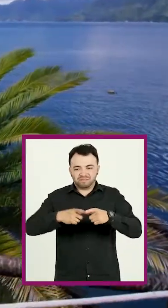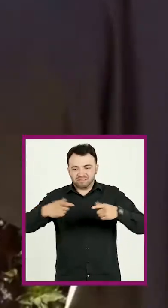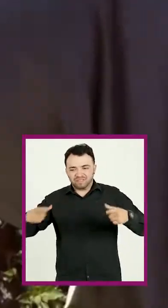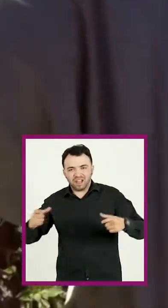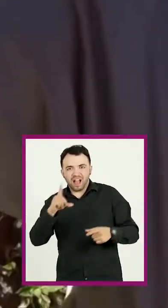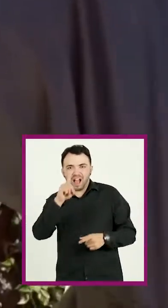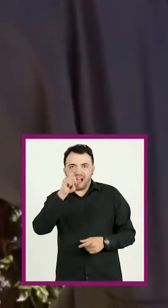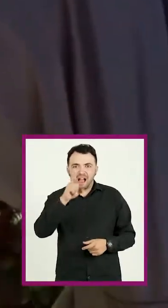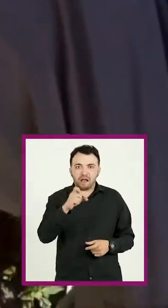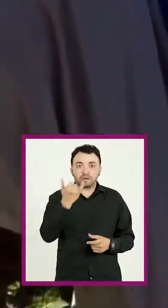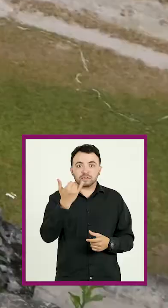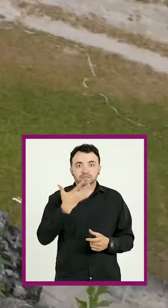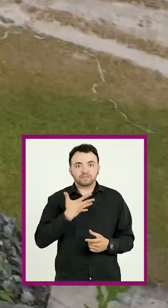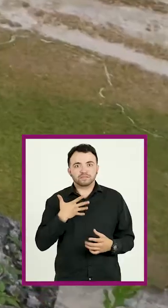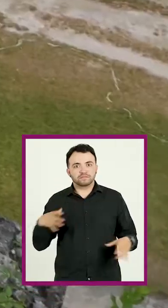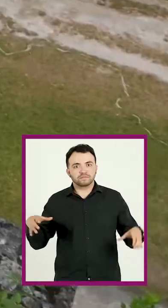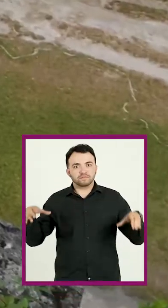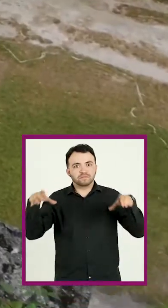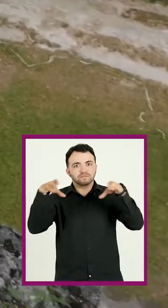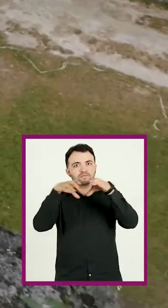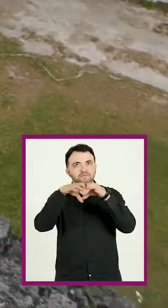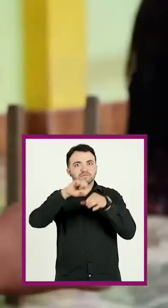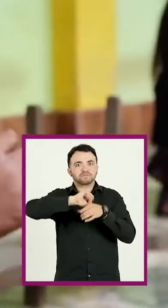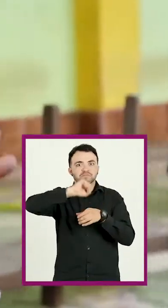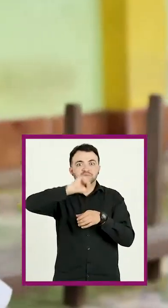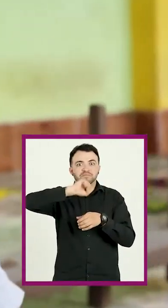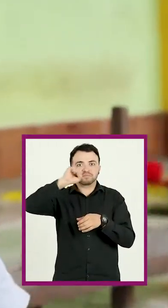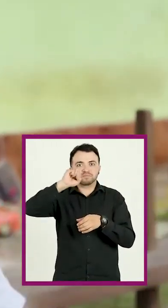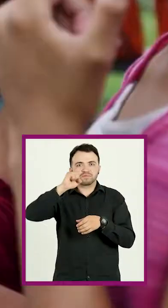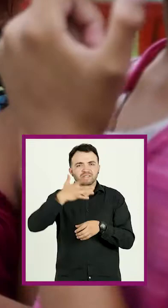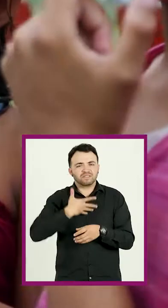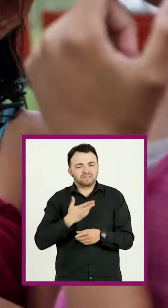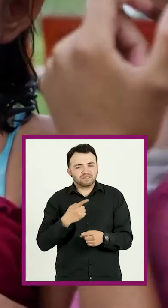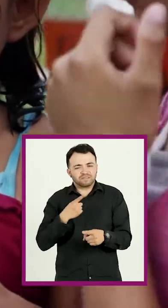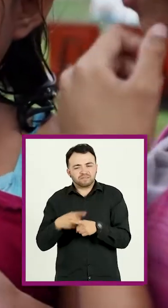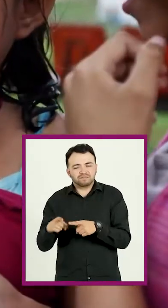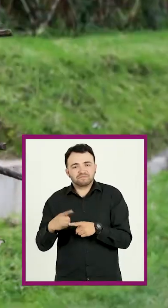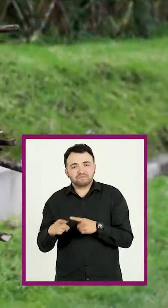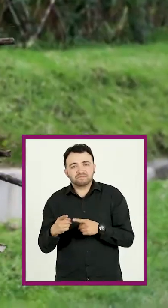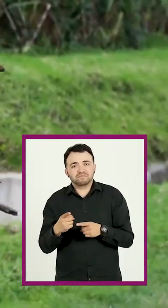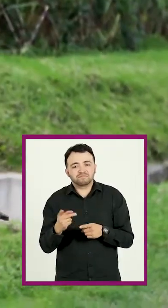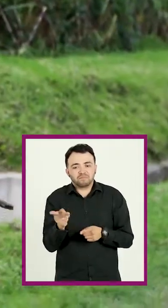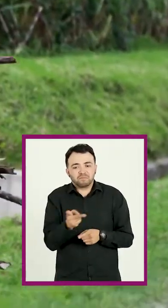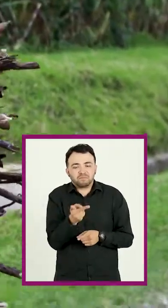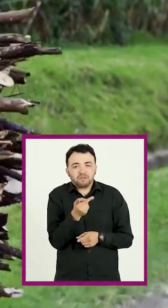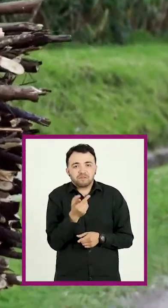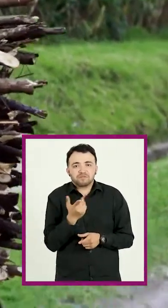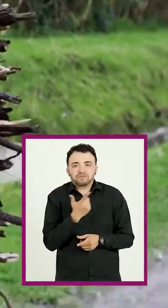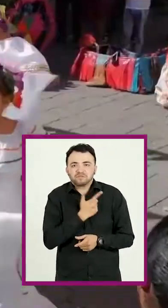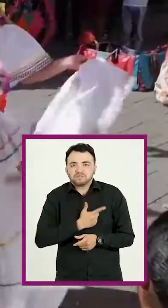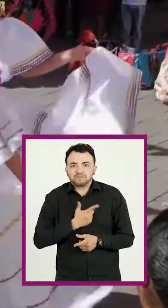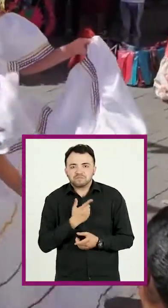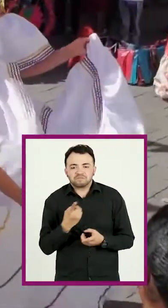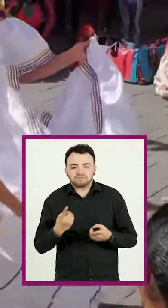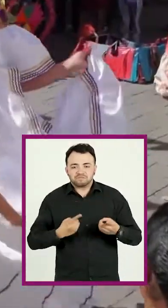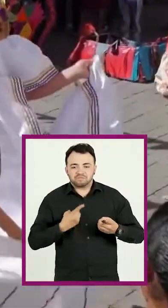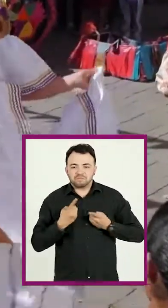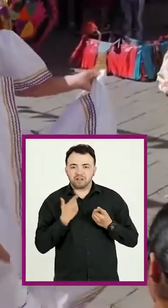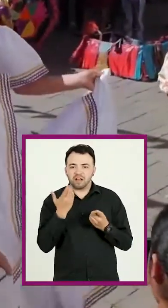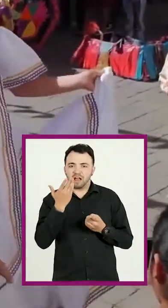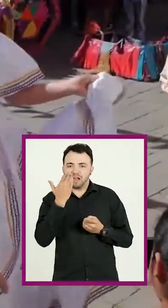volcanes, con una biodiversidad fascinante y un pueblo alegre, amable y trabajador, que recibe